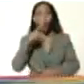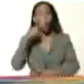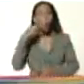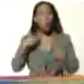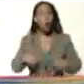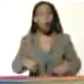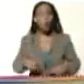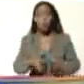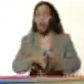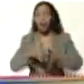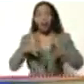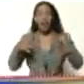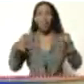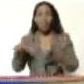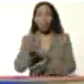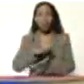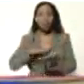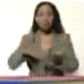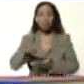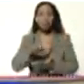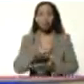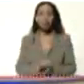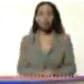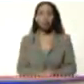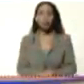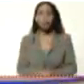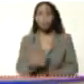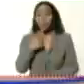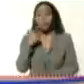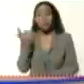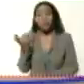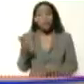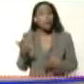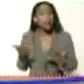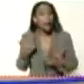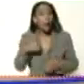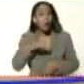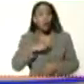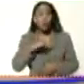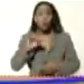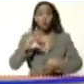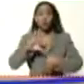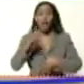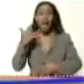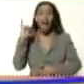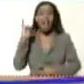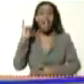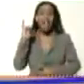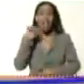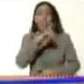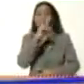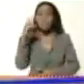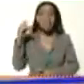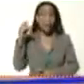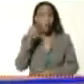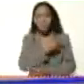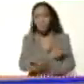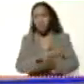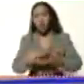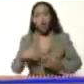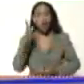grande genocidio. Se dice que en nuestro continente había 100 millones de aborígenes,